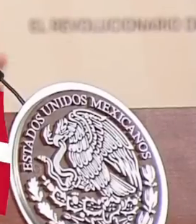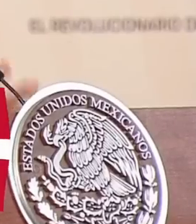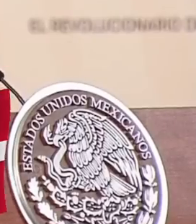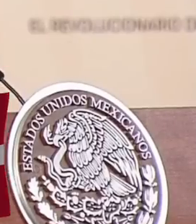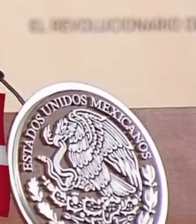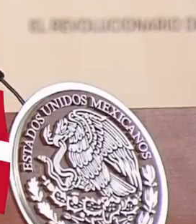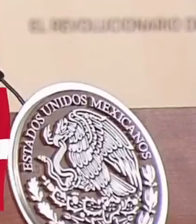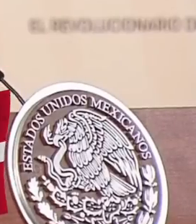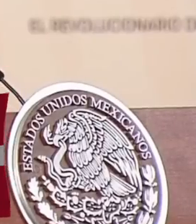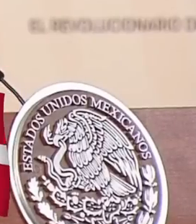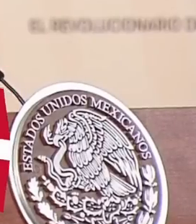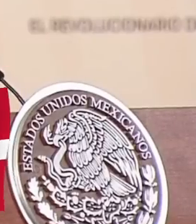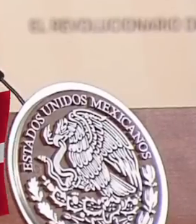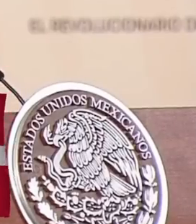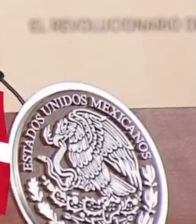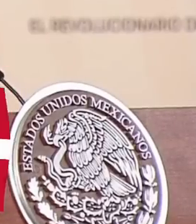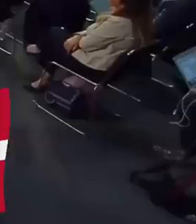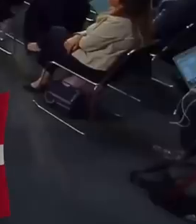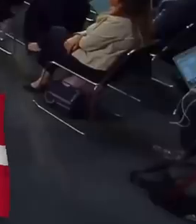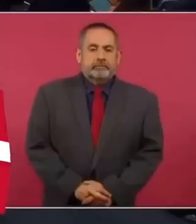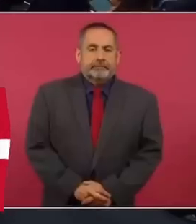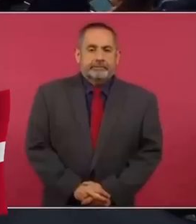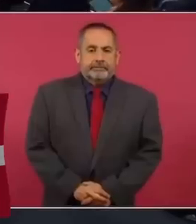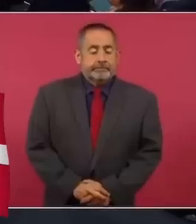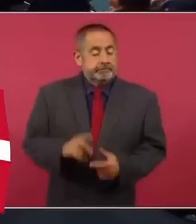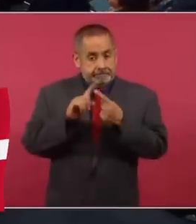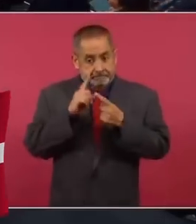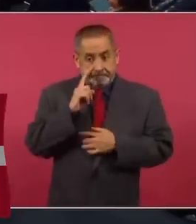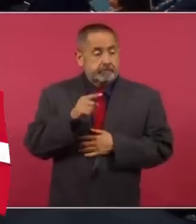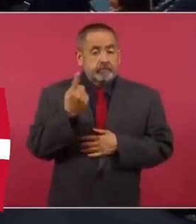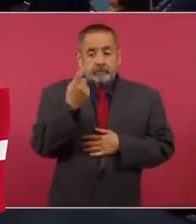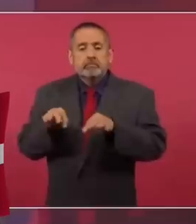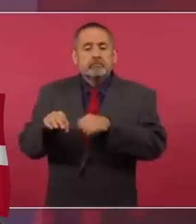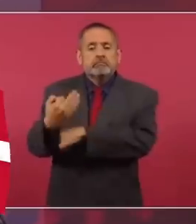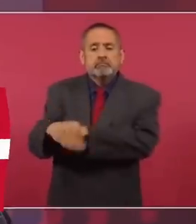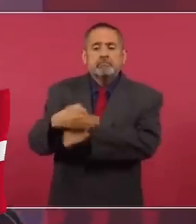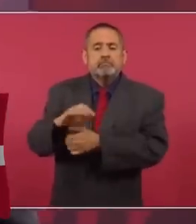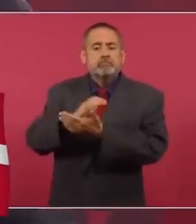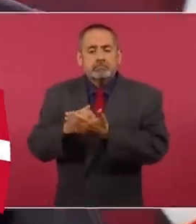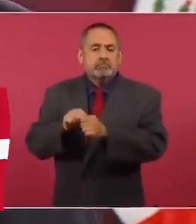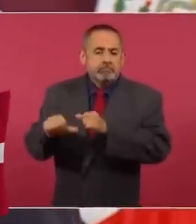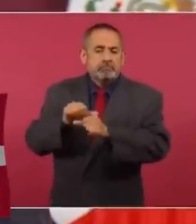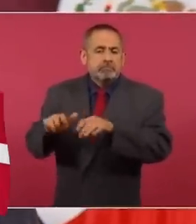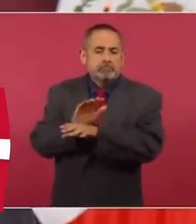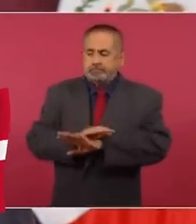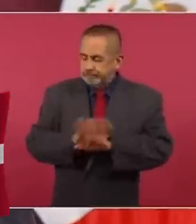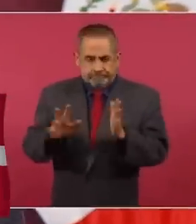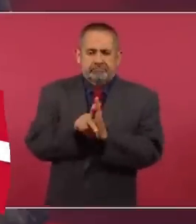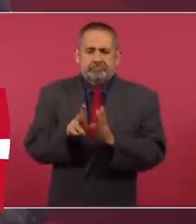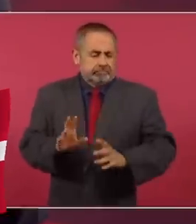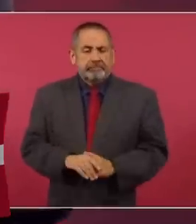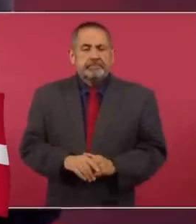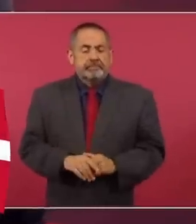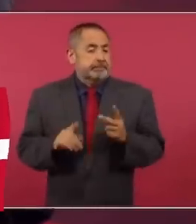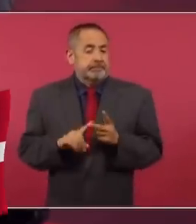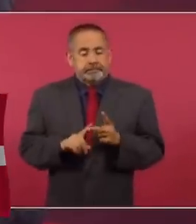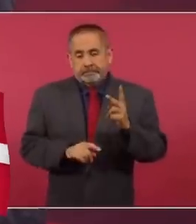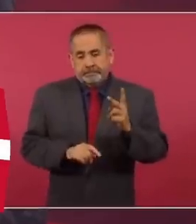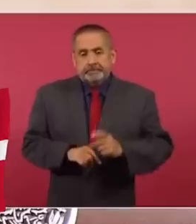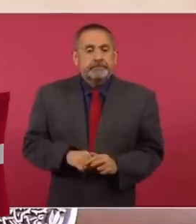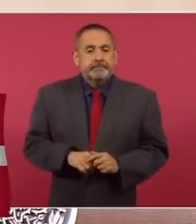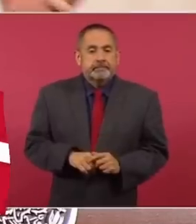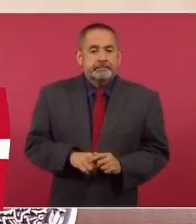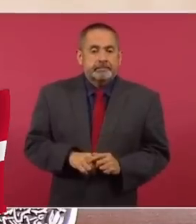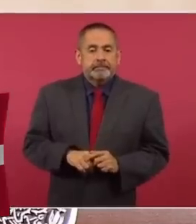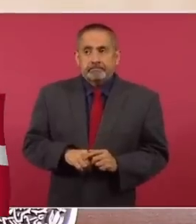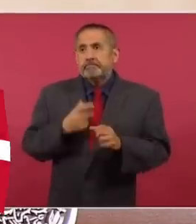primero pues era atender a 125 mil trabajadores. Hicimos el compromiso de basificarlos a todos. Lo segundo